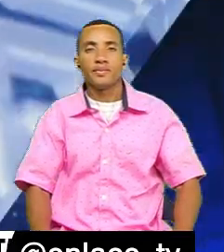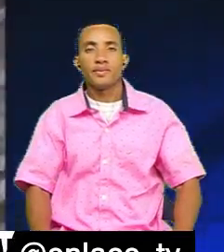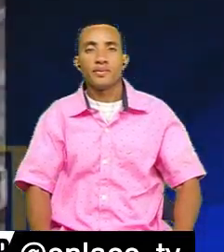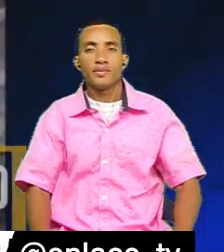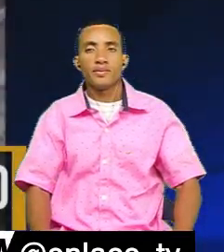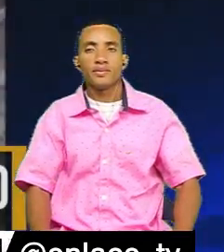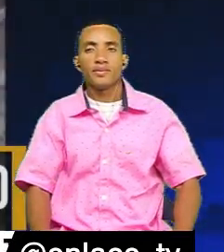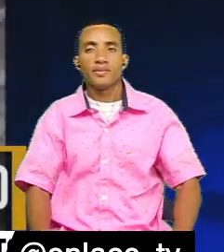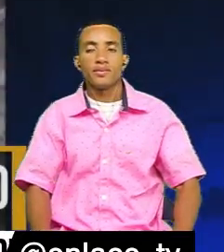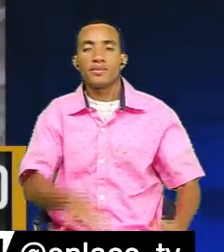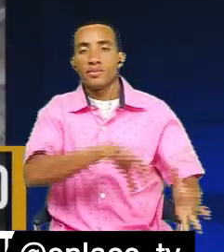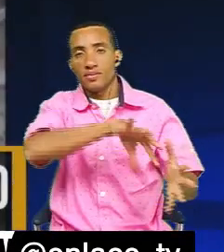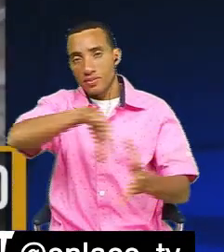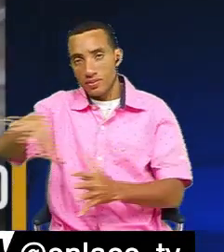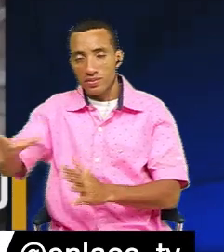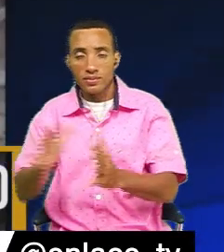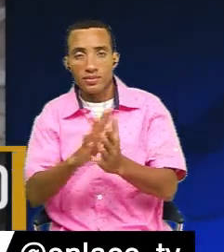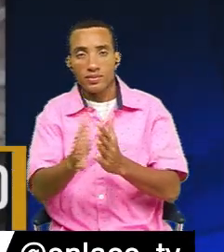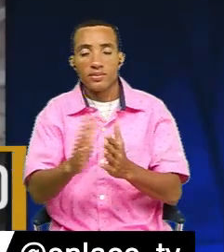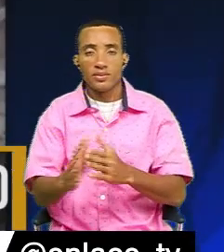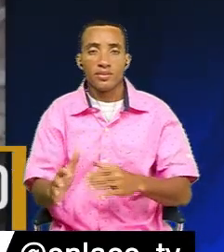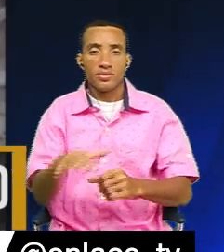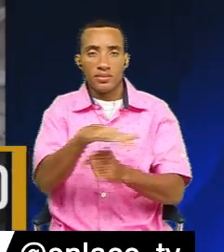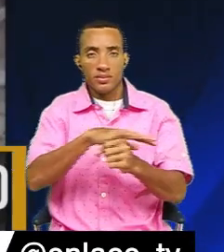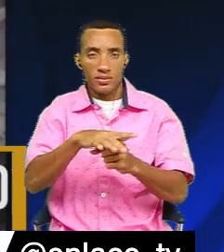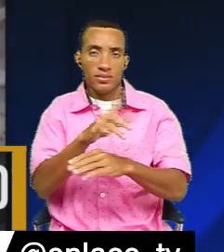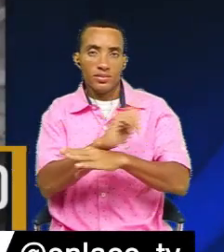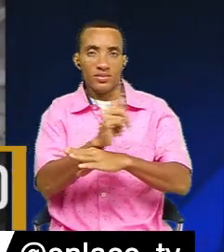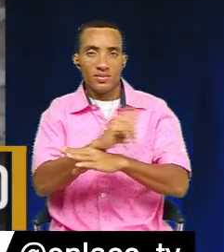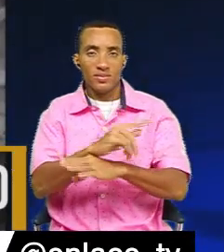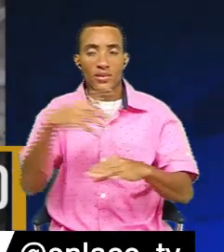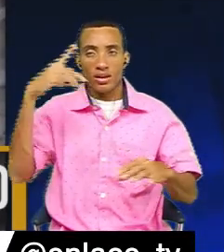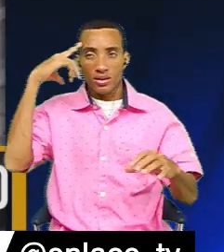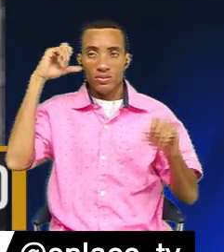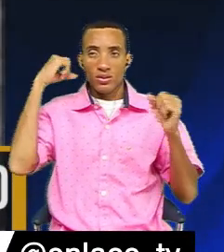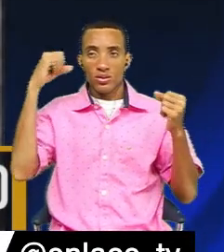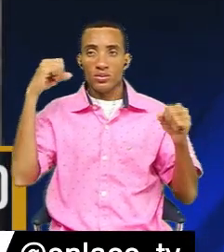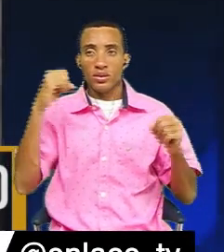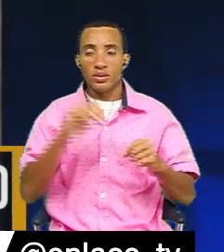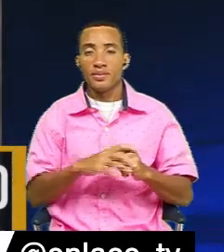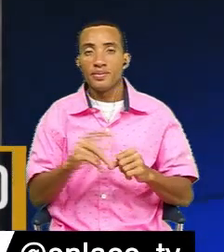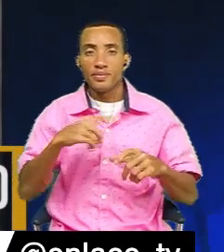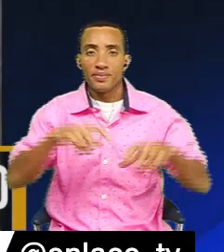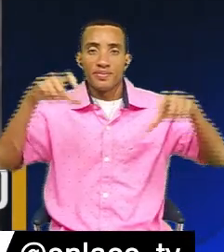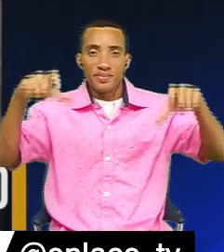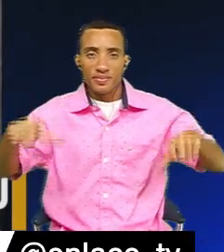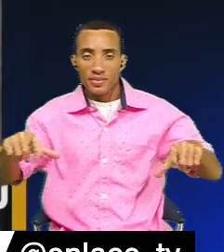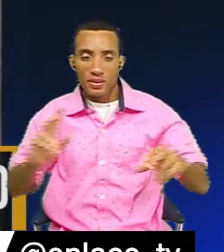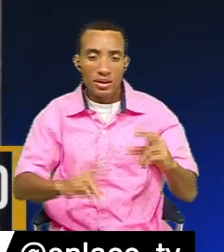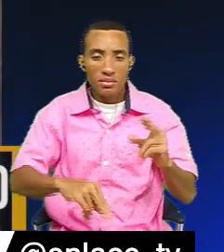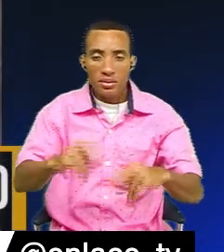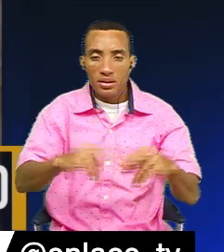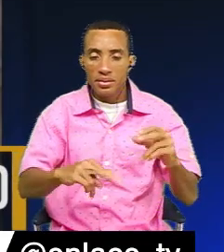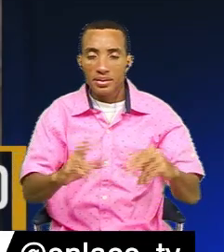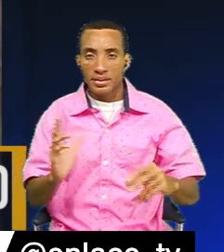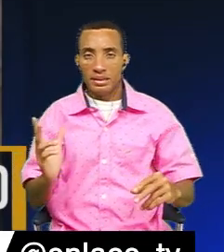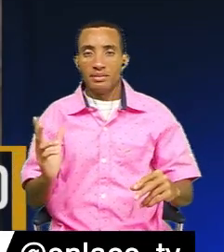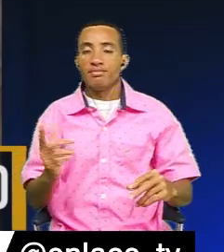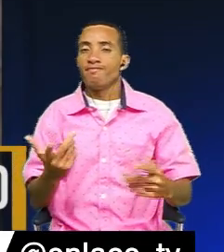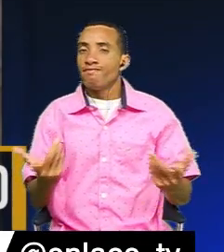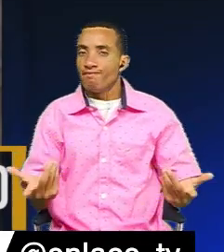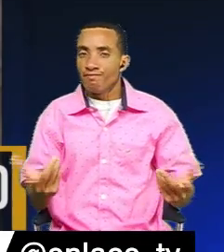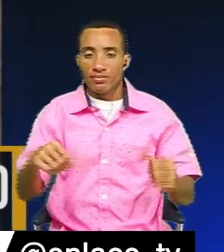De otra parte, la comunidad del barrio La Floresta se encuentra preocupada por el estado en el que está quedando la polideportiva y el parque biosaludable, que de saludable